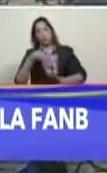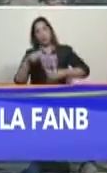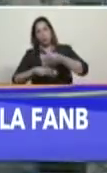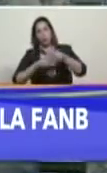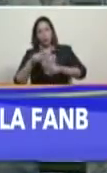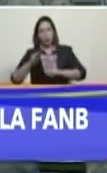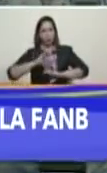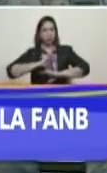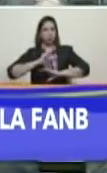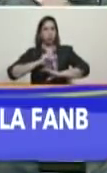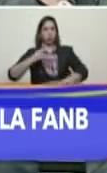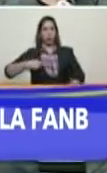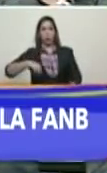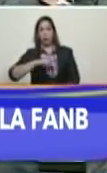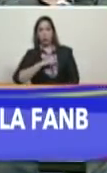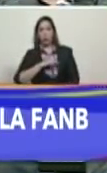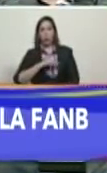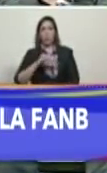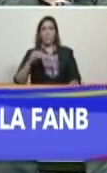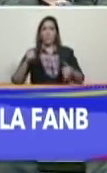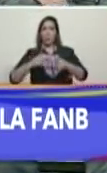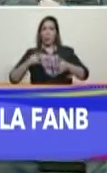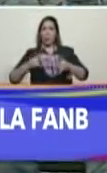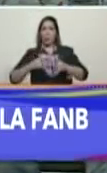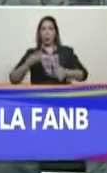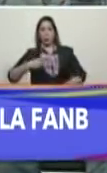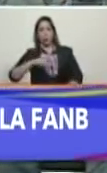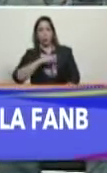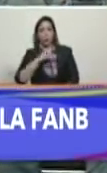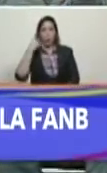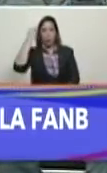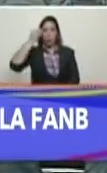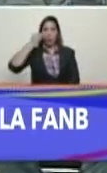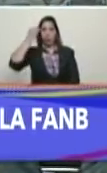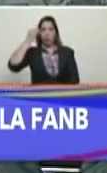nosotros, con nuestro propio pensamiento,